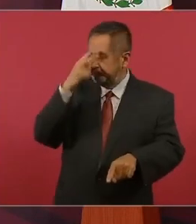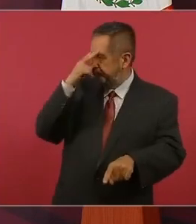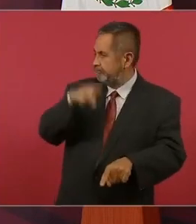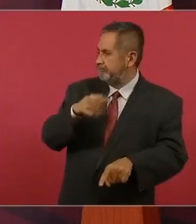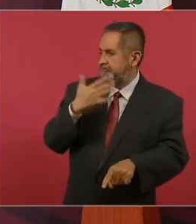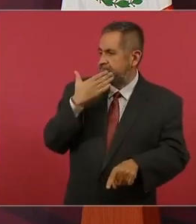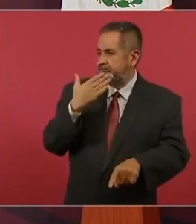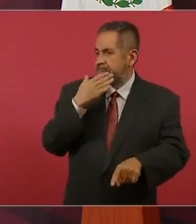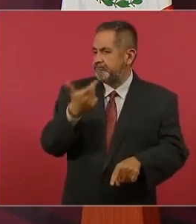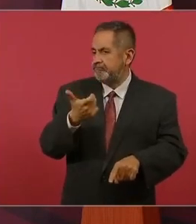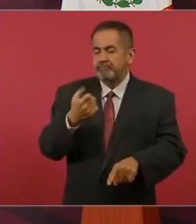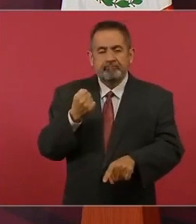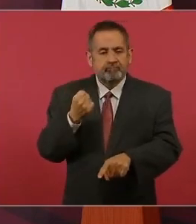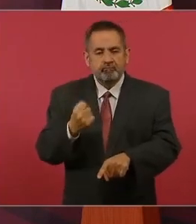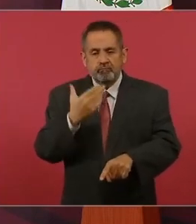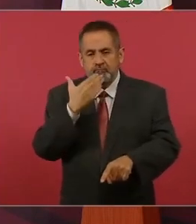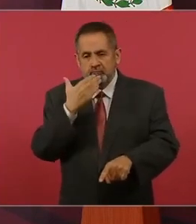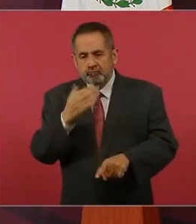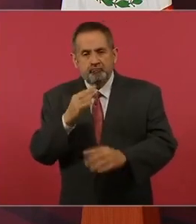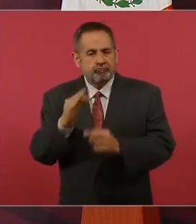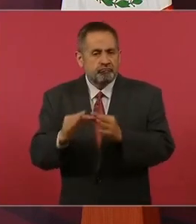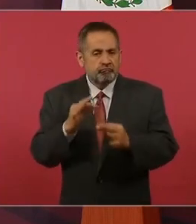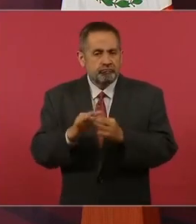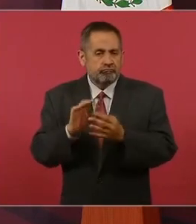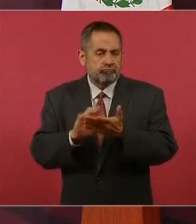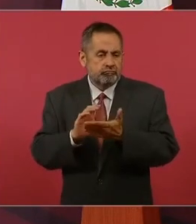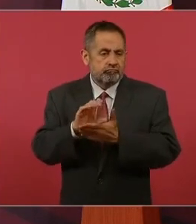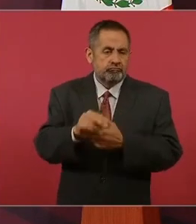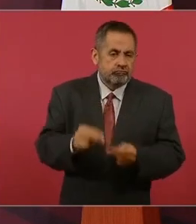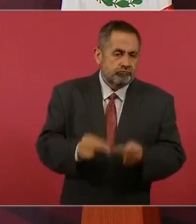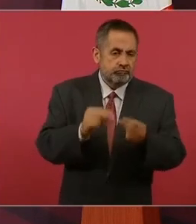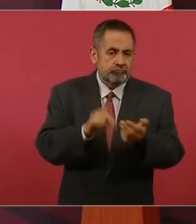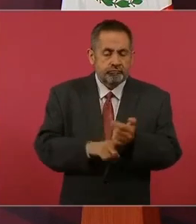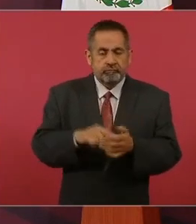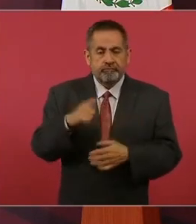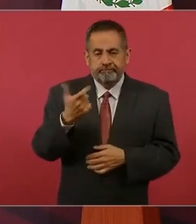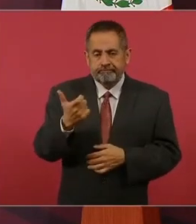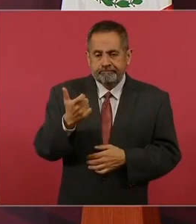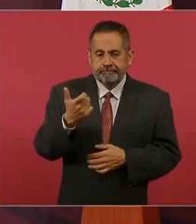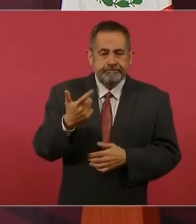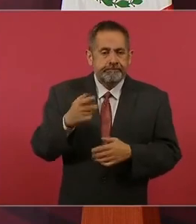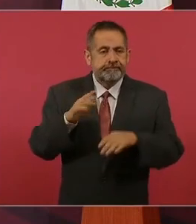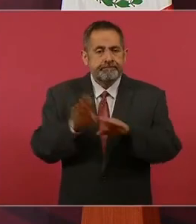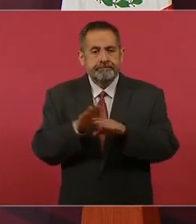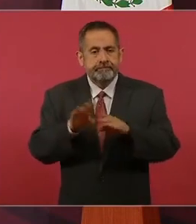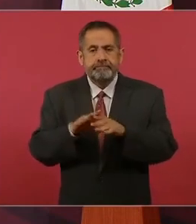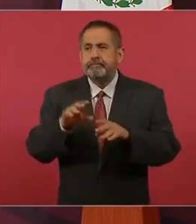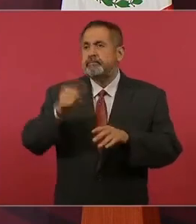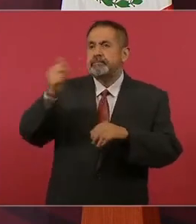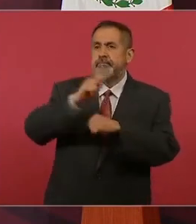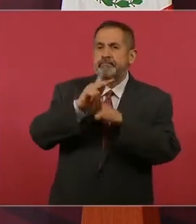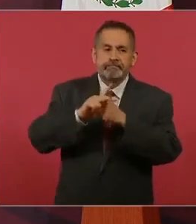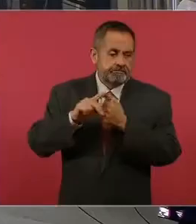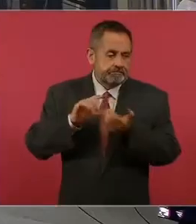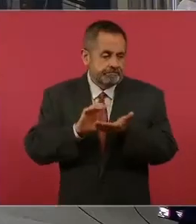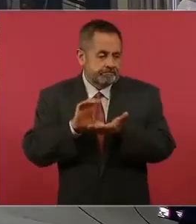y los financieros. Por eso es lo del peso, por eso está llegando la inversión,